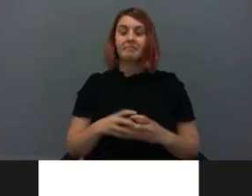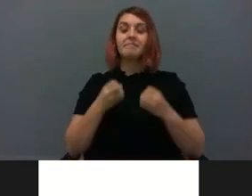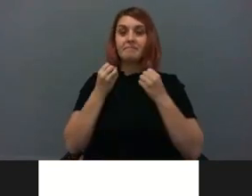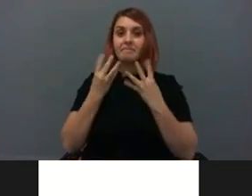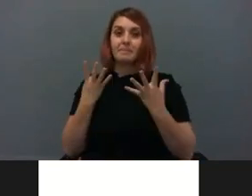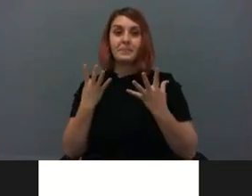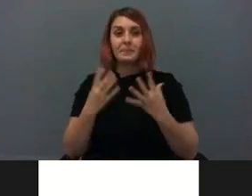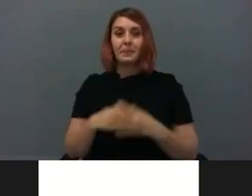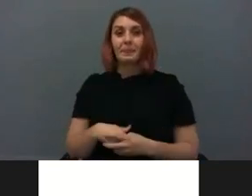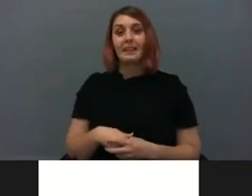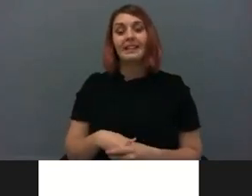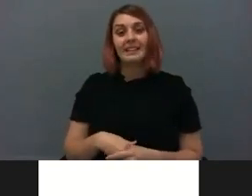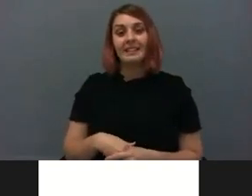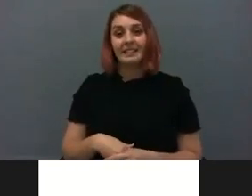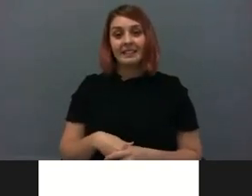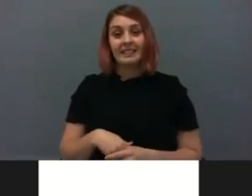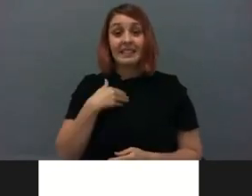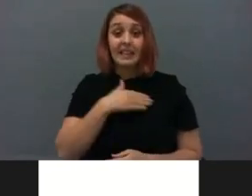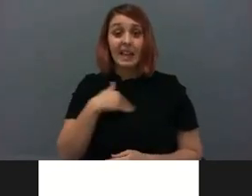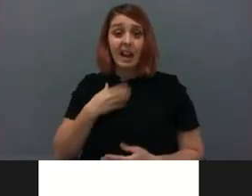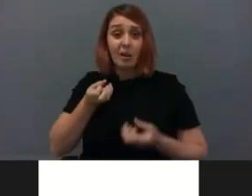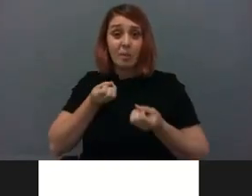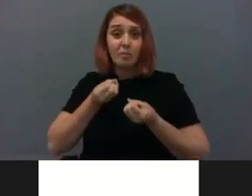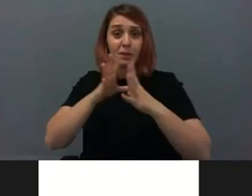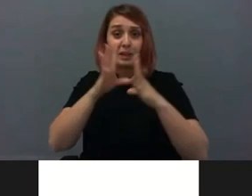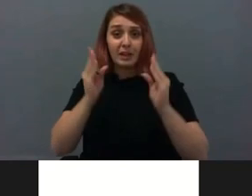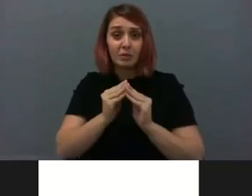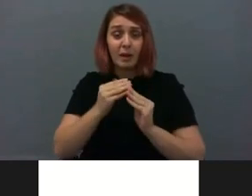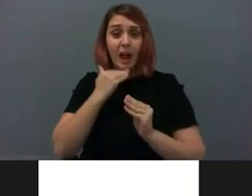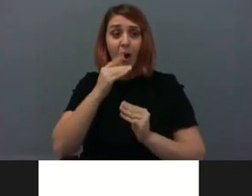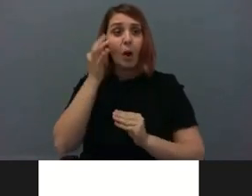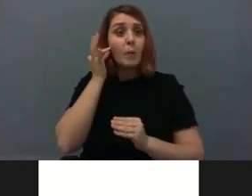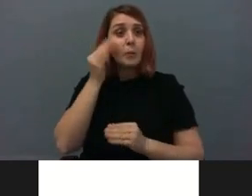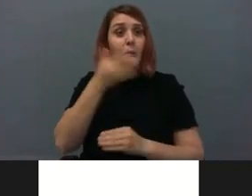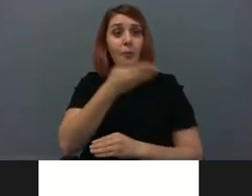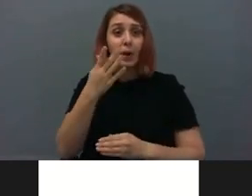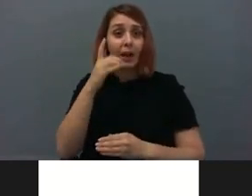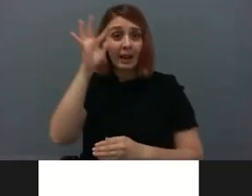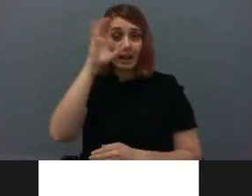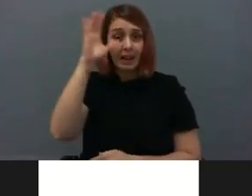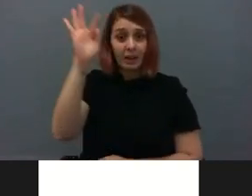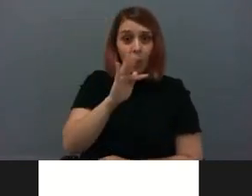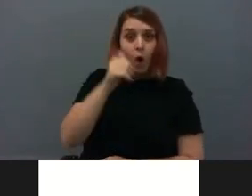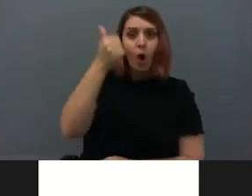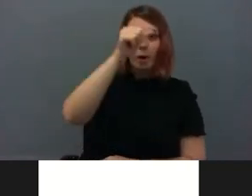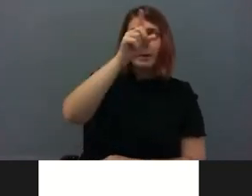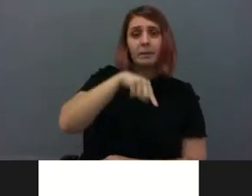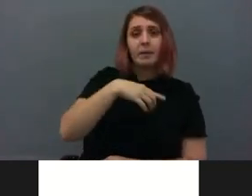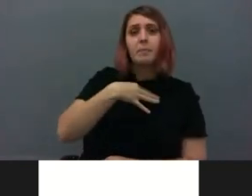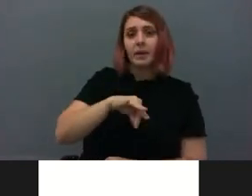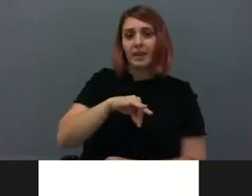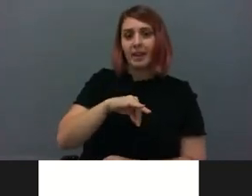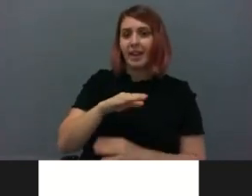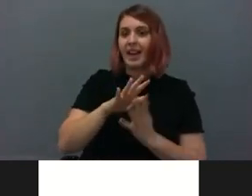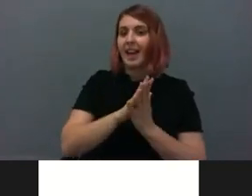si quieres lanzar algún mensaje a las mujeres que nos están escuchando, a los hombres que también pueden ser aliados